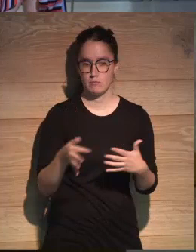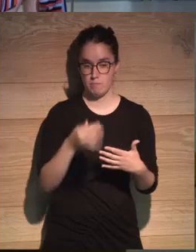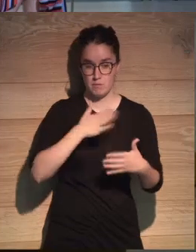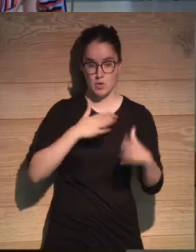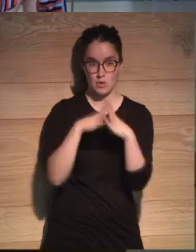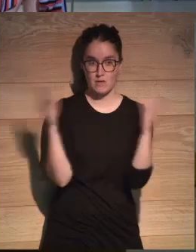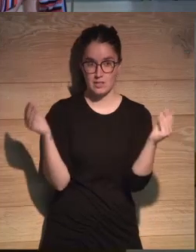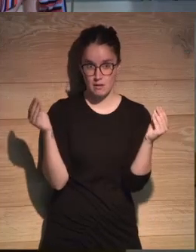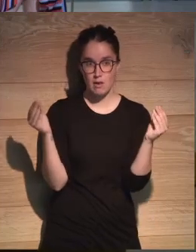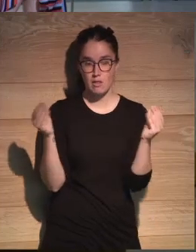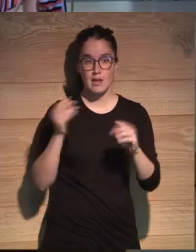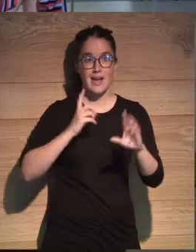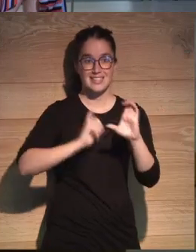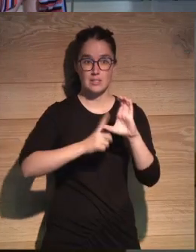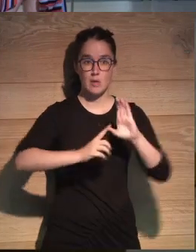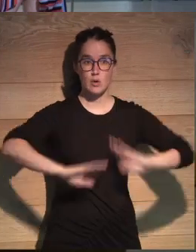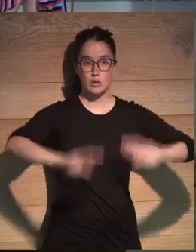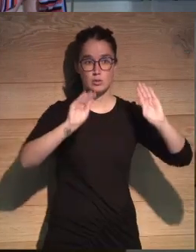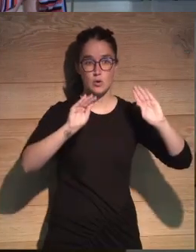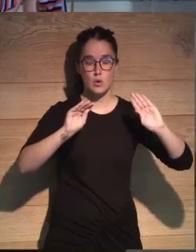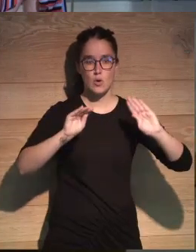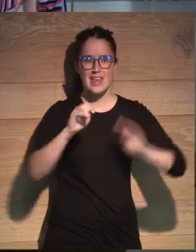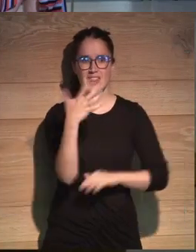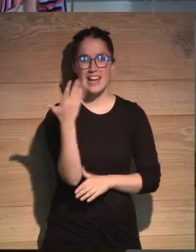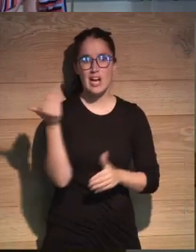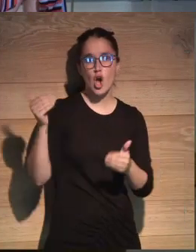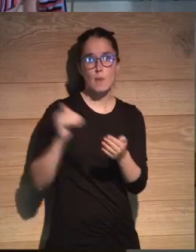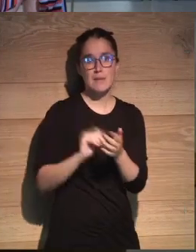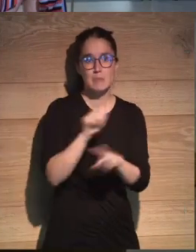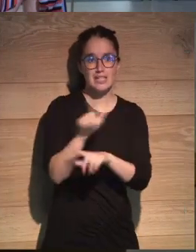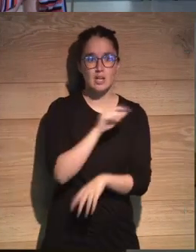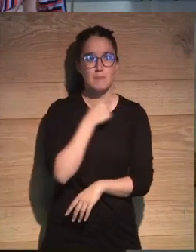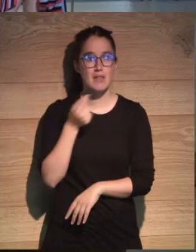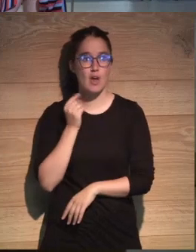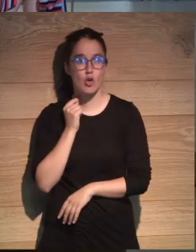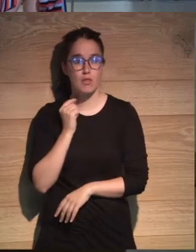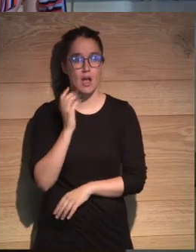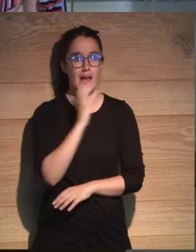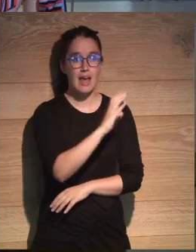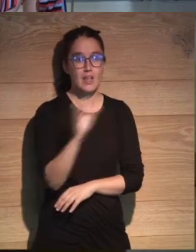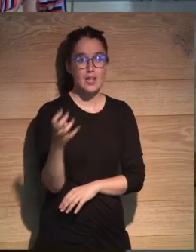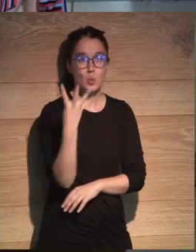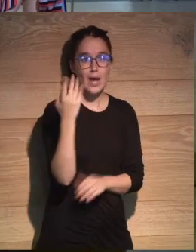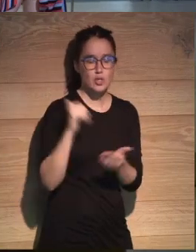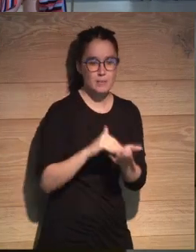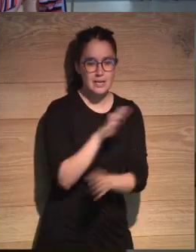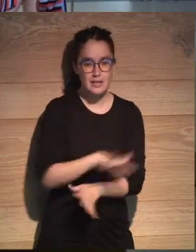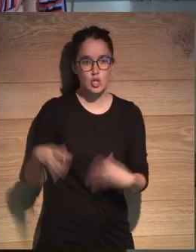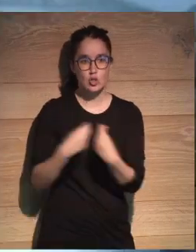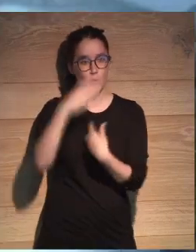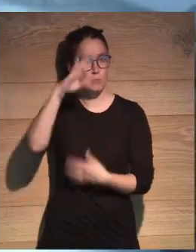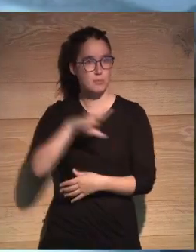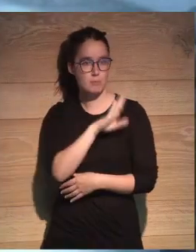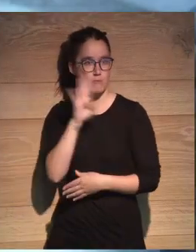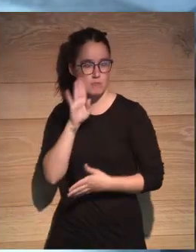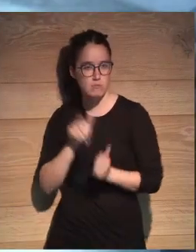mi universidad de Extremadura, metíamos a 5.000 personas en Badajoz y 4.000 en Cáceres, y eran niños que iban acompañados de su padre. Es